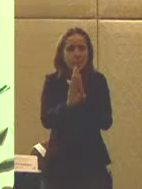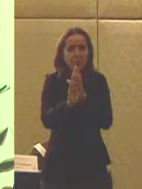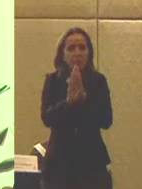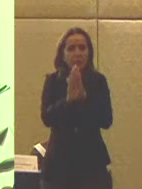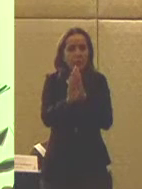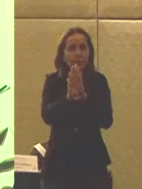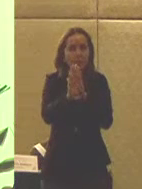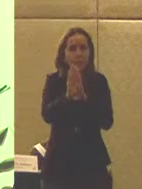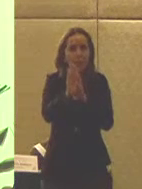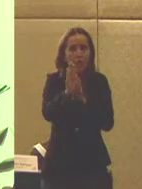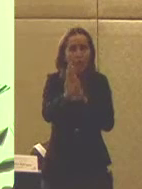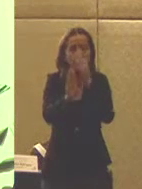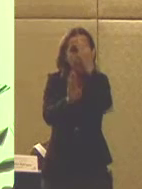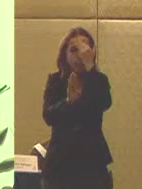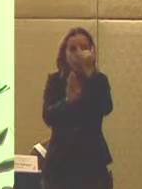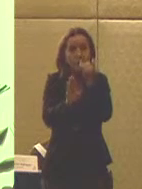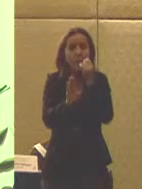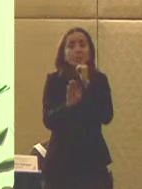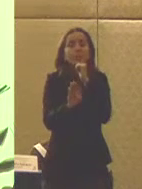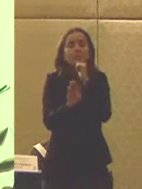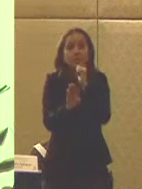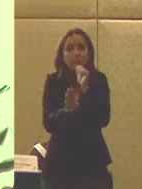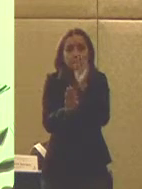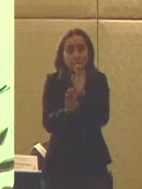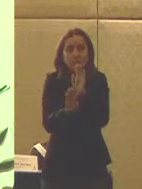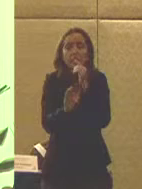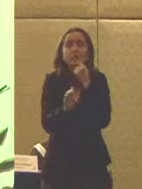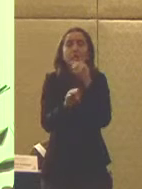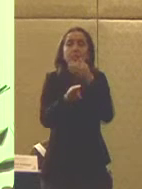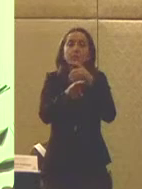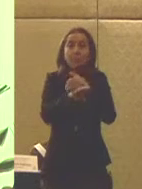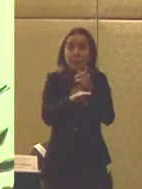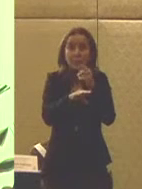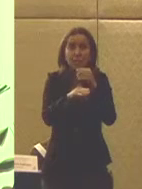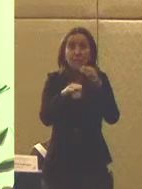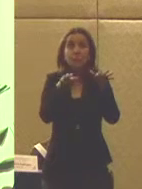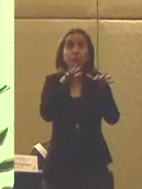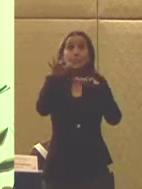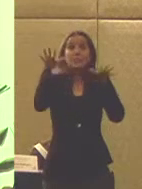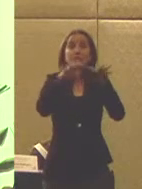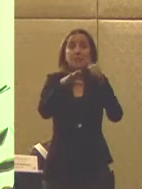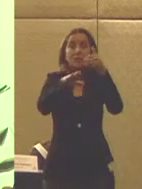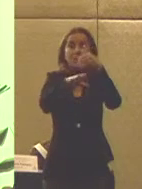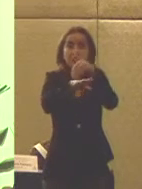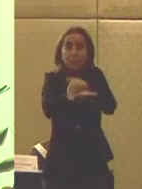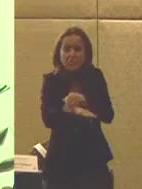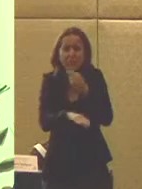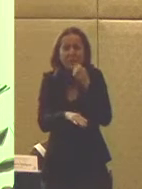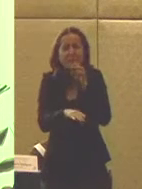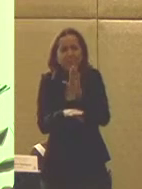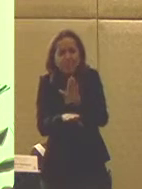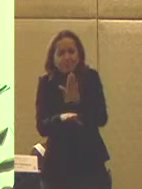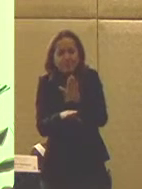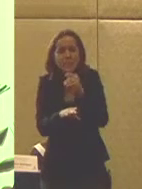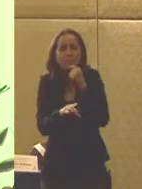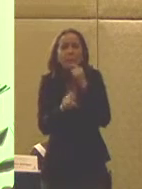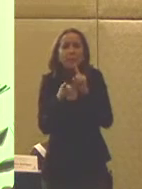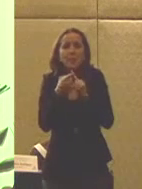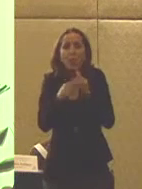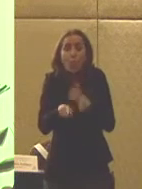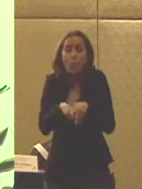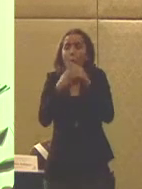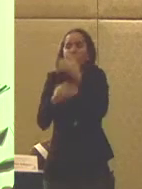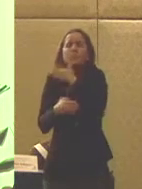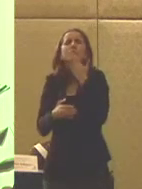fundamentalmente porque estos instrumentos medidos después del desastre no necesariamente se comparan con la línea de base, y entonces tienen que